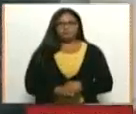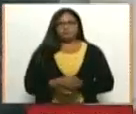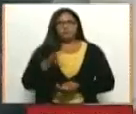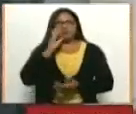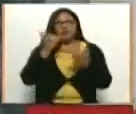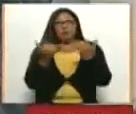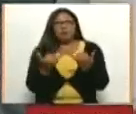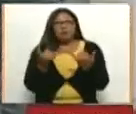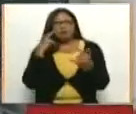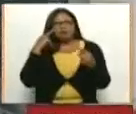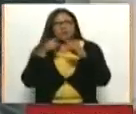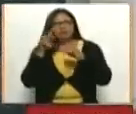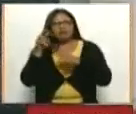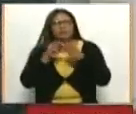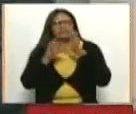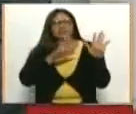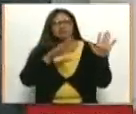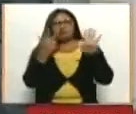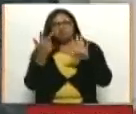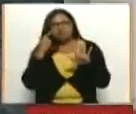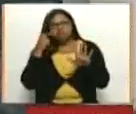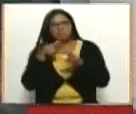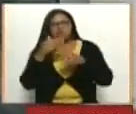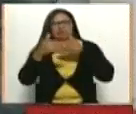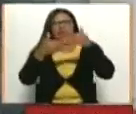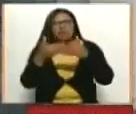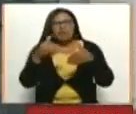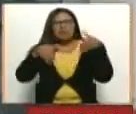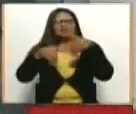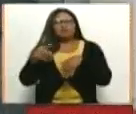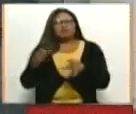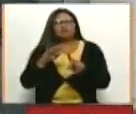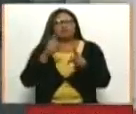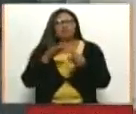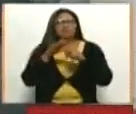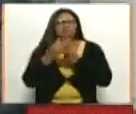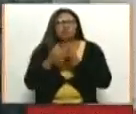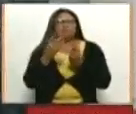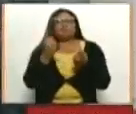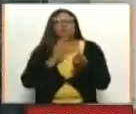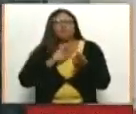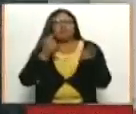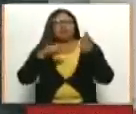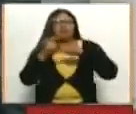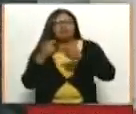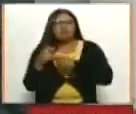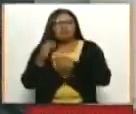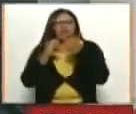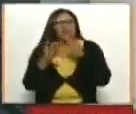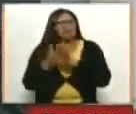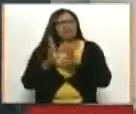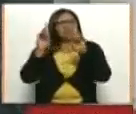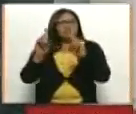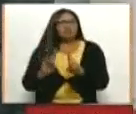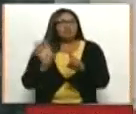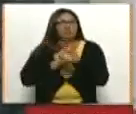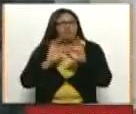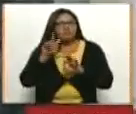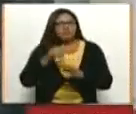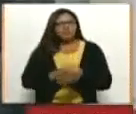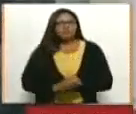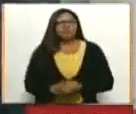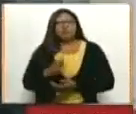En el antecedente de 2018, cuando las elecciones se adelantan como producto de unas negociaciones con la oposición al final decide en buena parte no